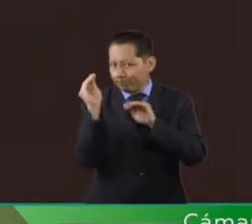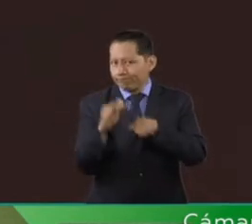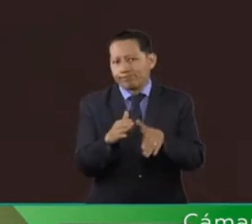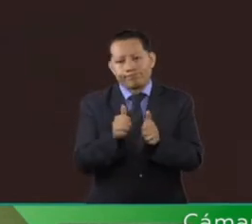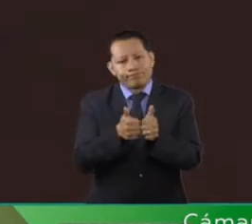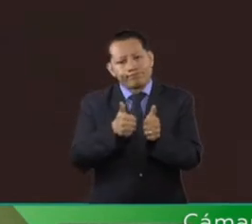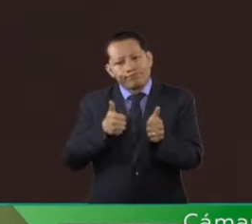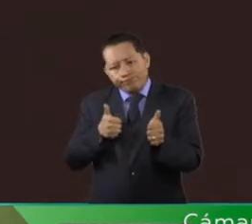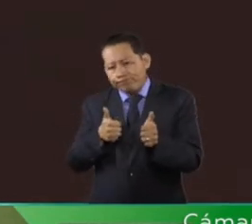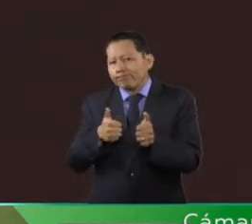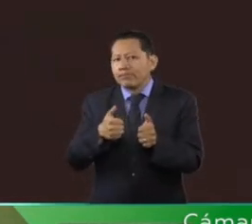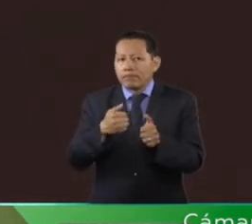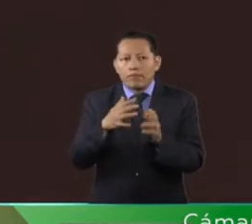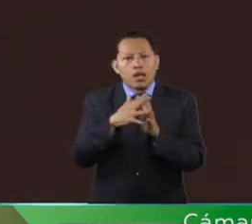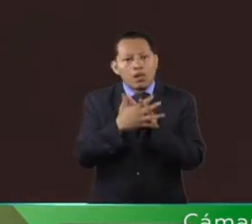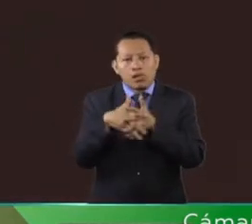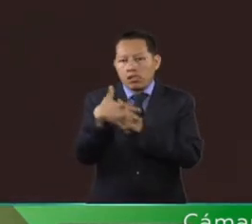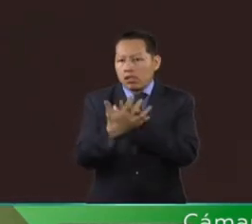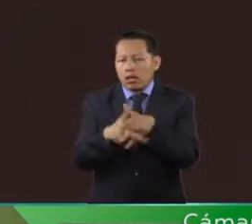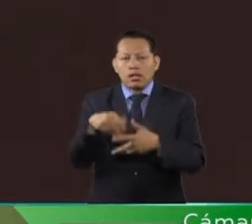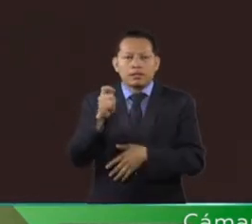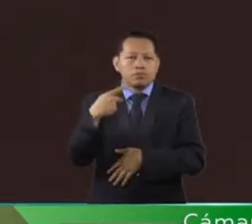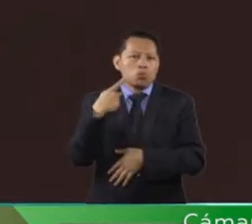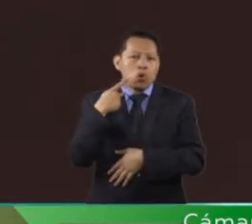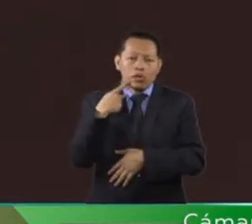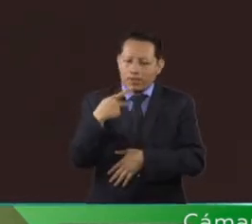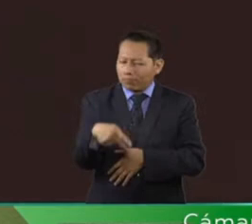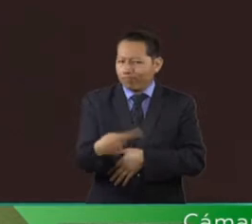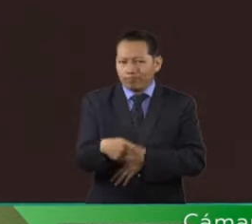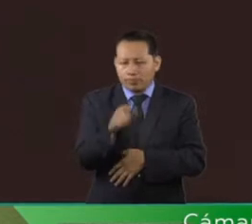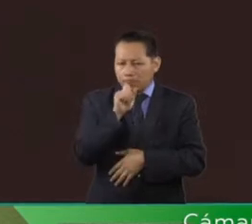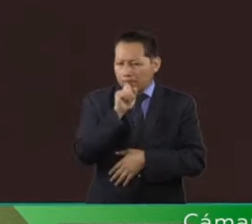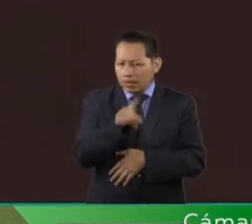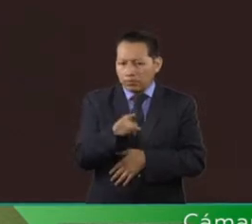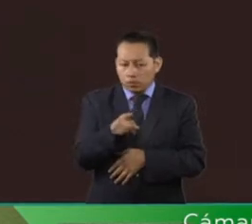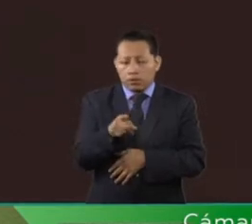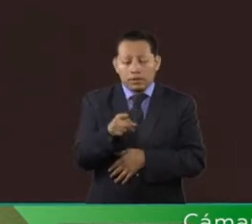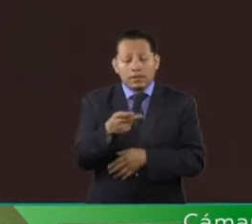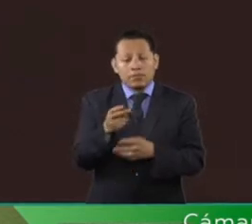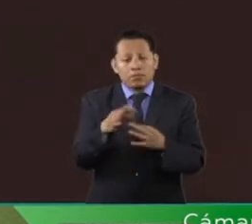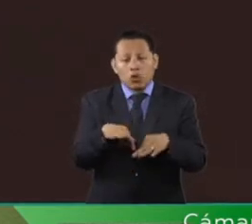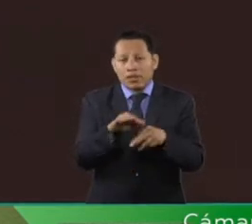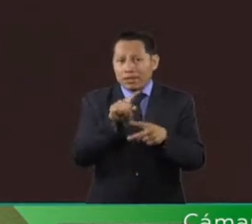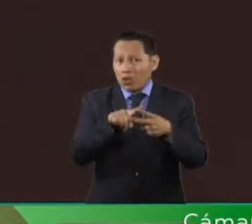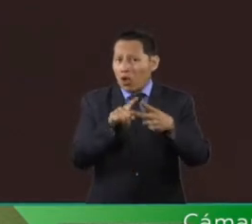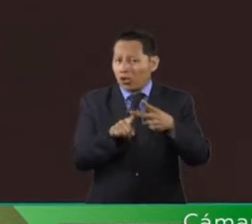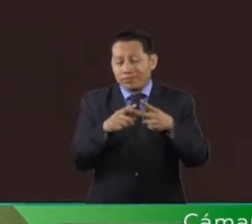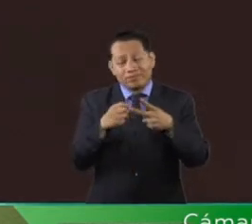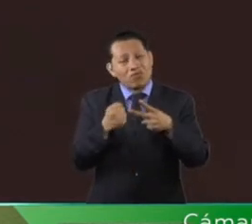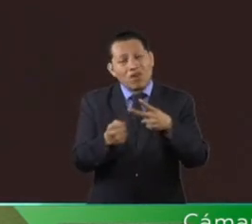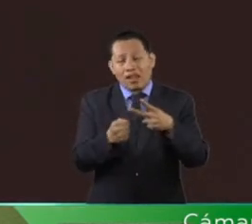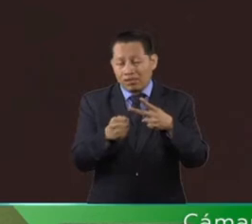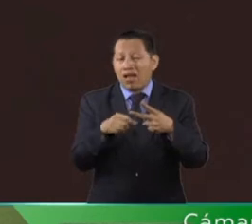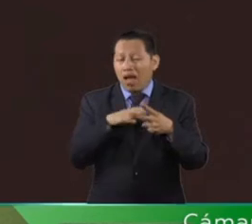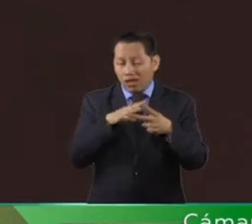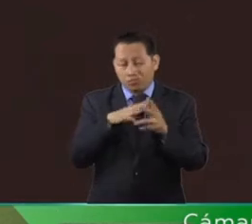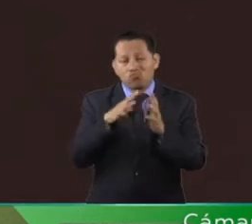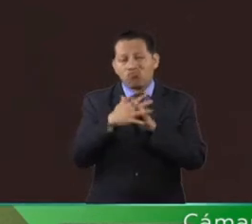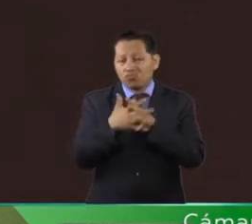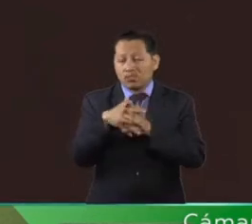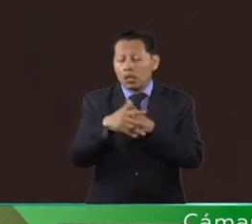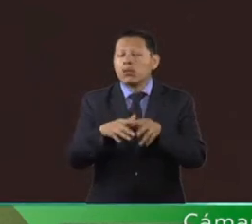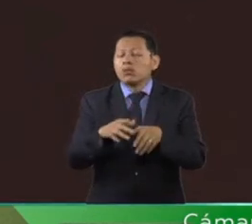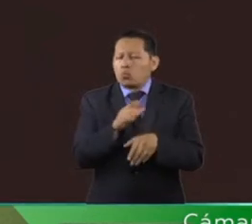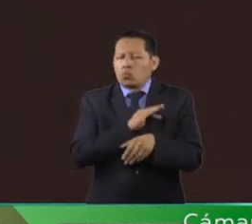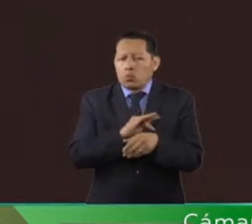desorganización fueron las características de la política directa en estos fundamentales pilares del bienestar del mexicano. Podemos